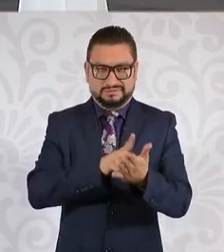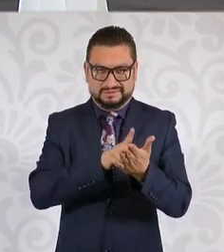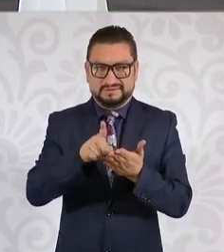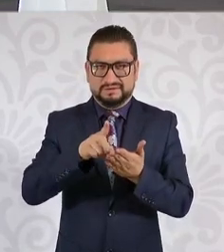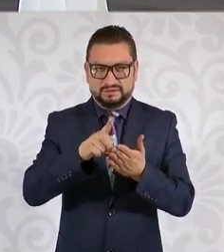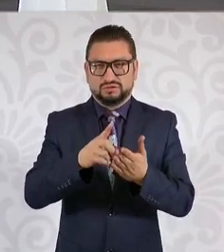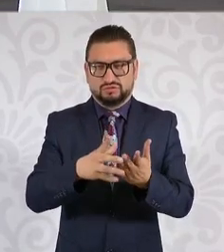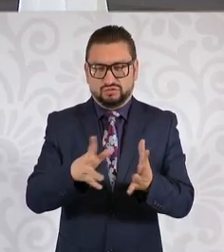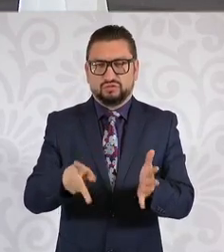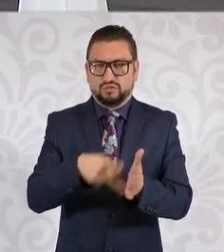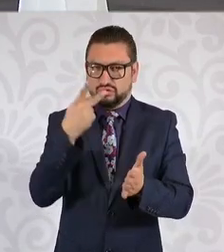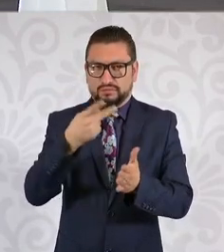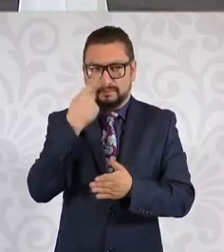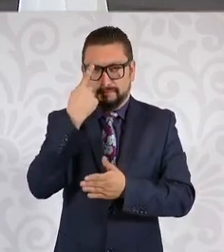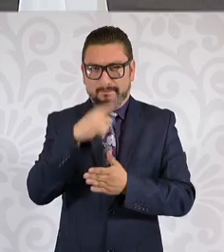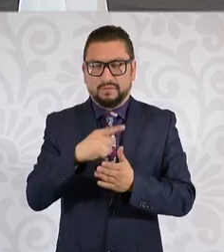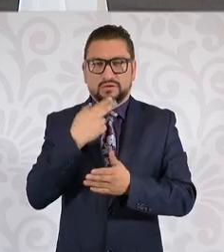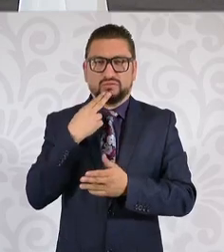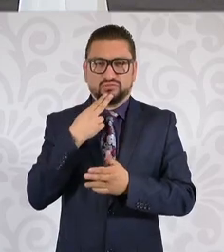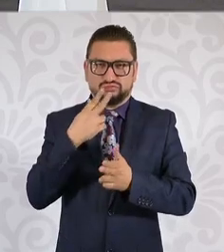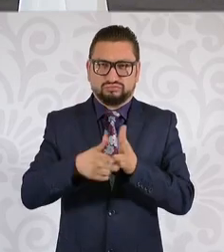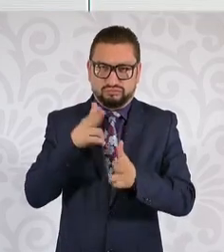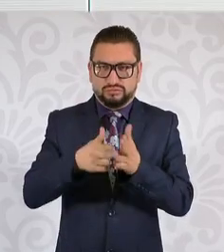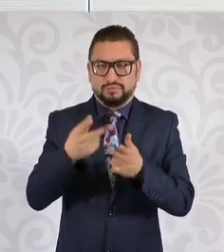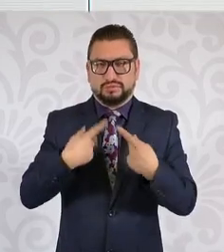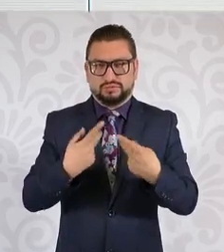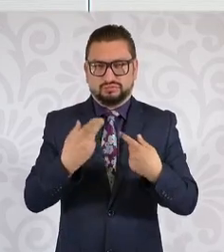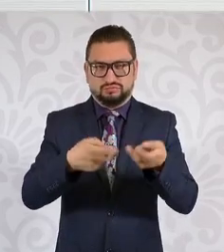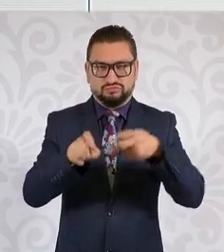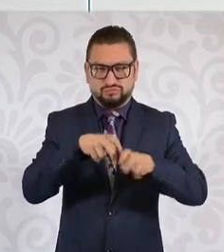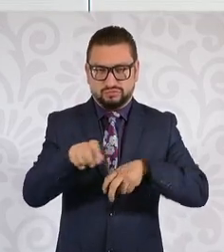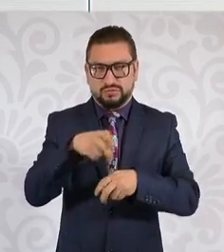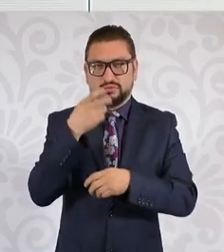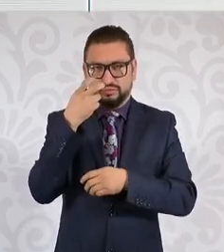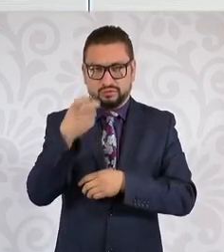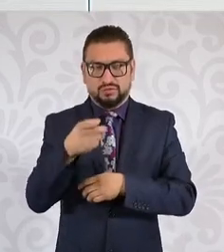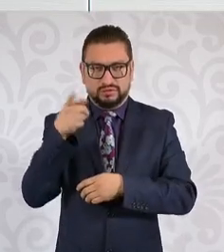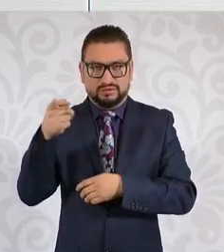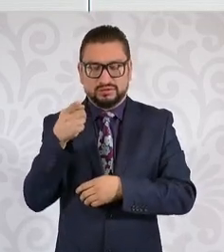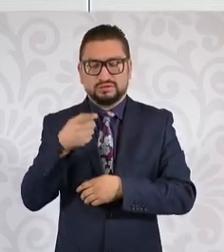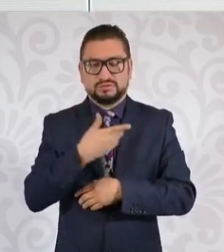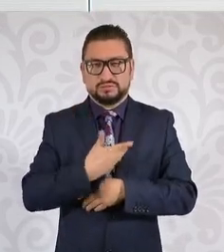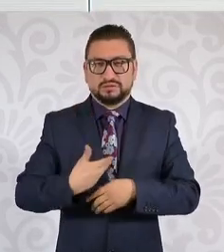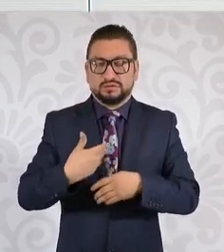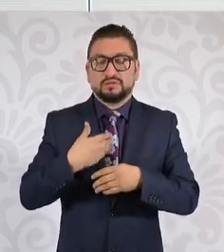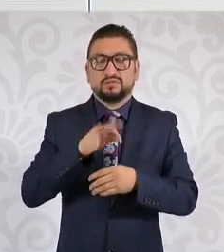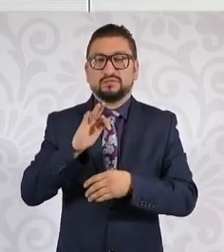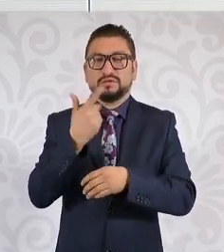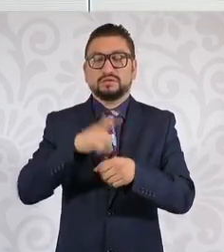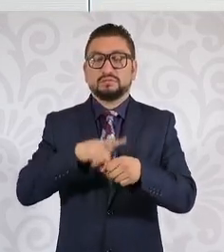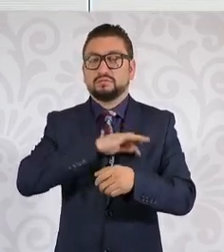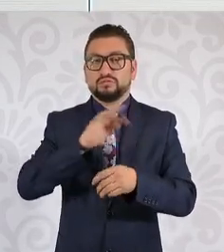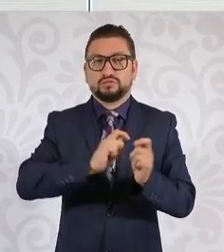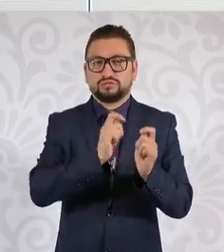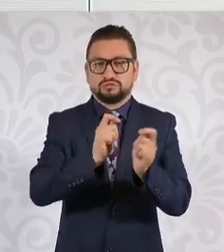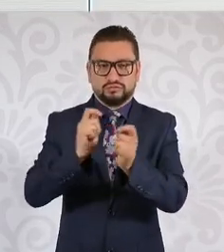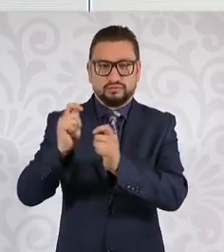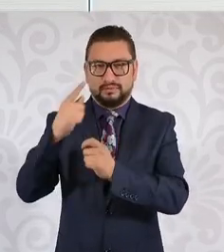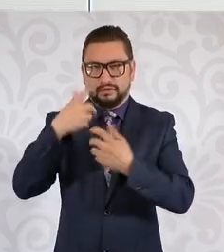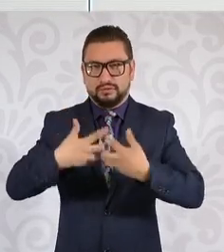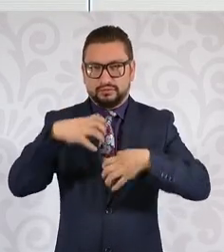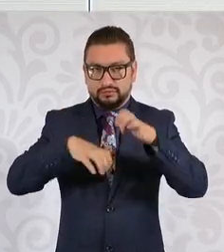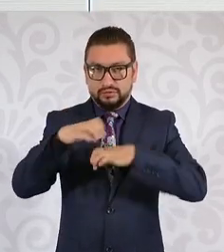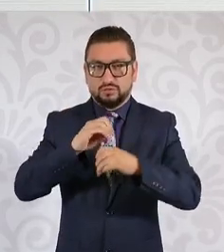ferroviarias para prestar el servicio de transporte de pasajeros. Para ello, el Ejecutivo Federal podrá otorgar asignaciones a empresas públicas o concesiones